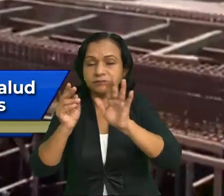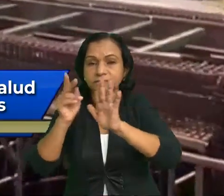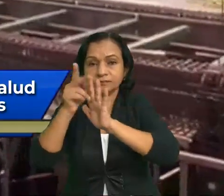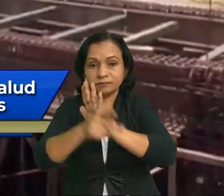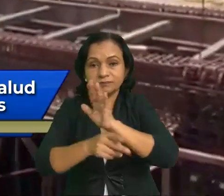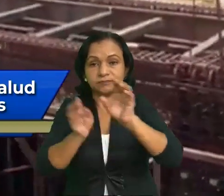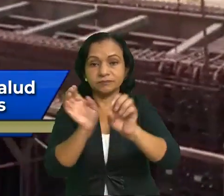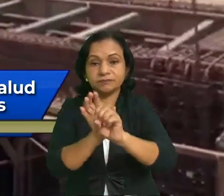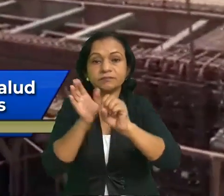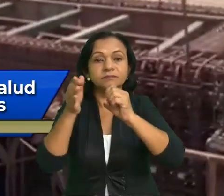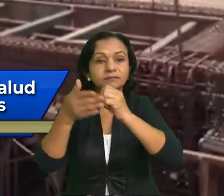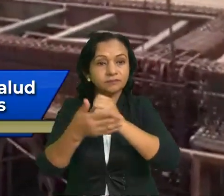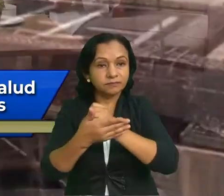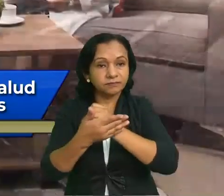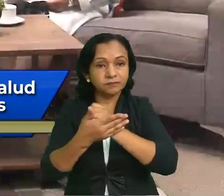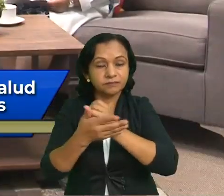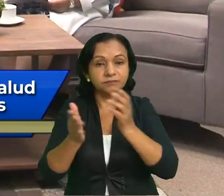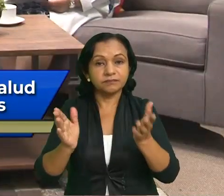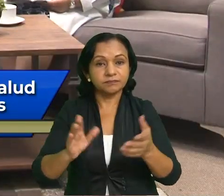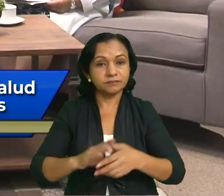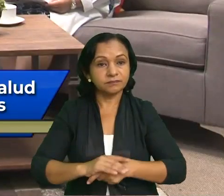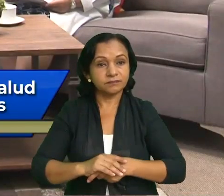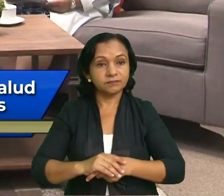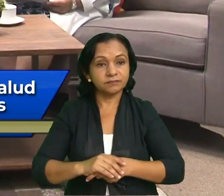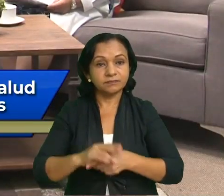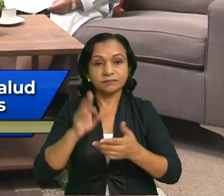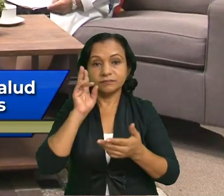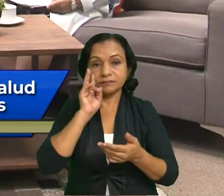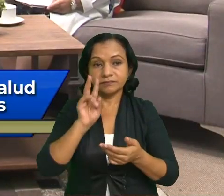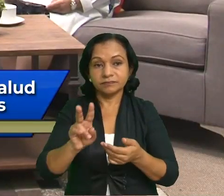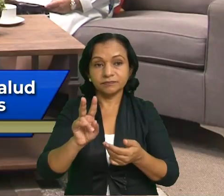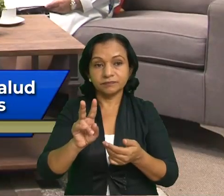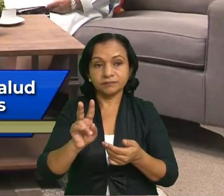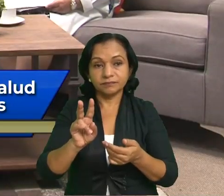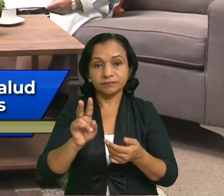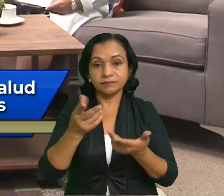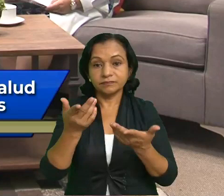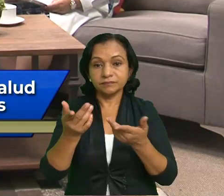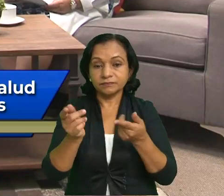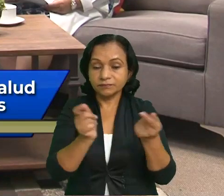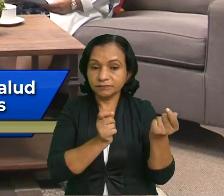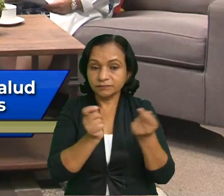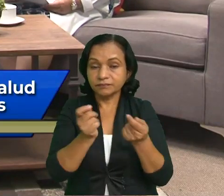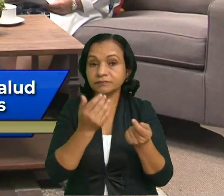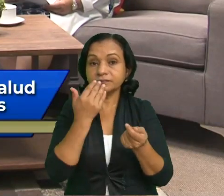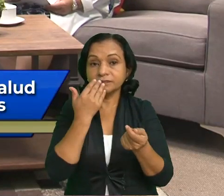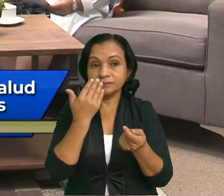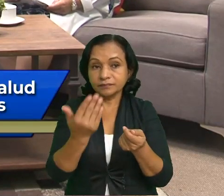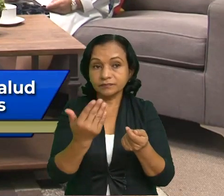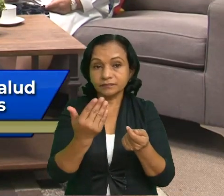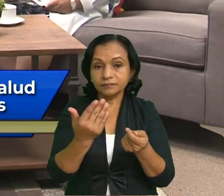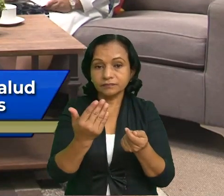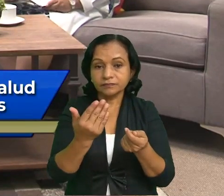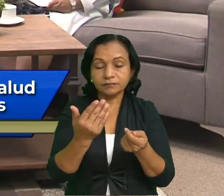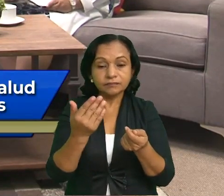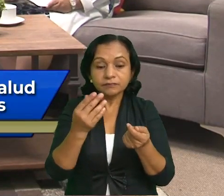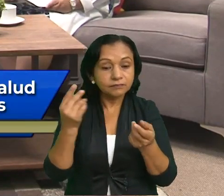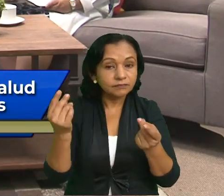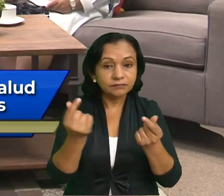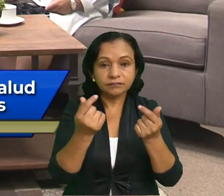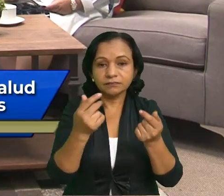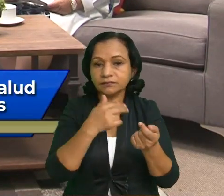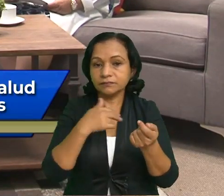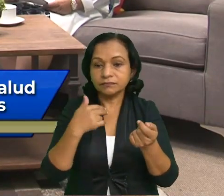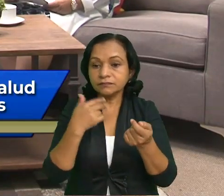latente kobe 19 y también vimos la administración oportuna que se realizó no fue improvisada no